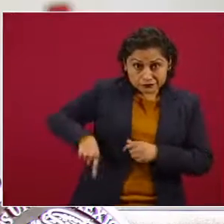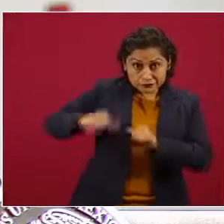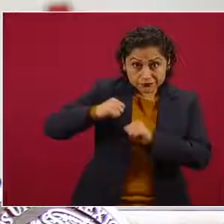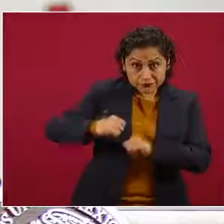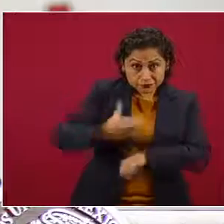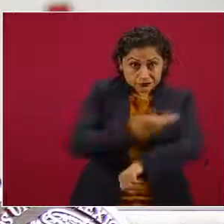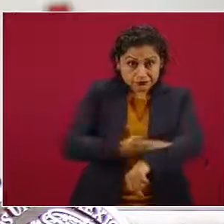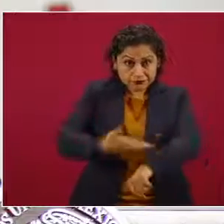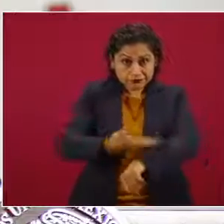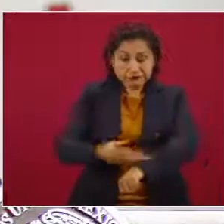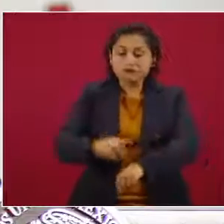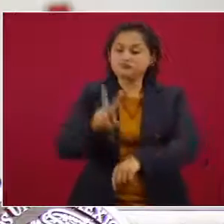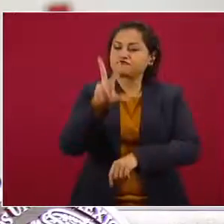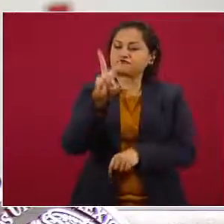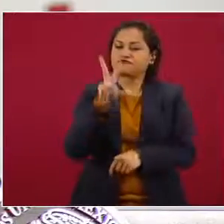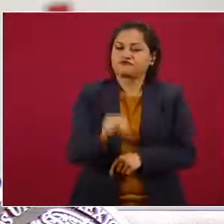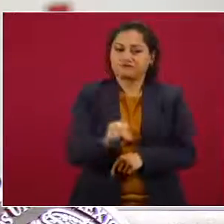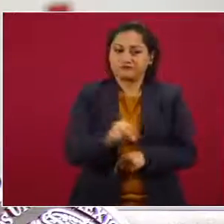Lo que